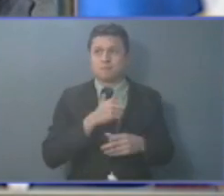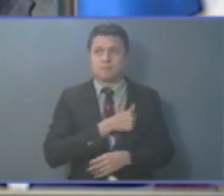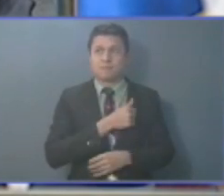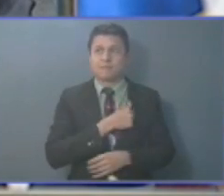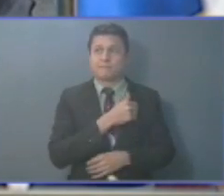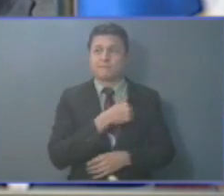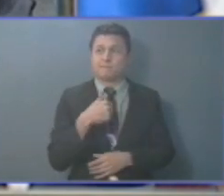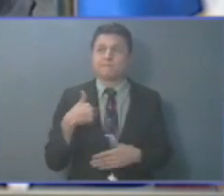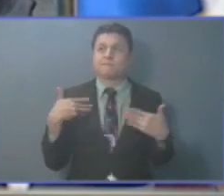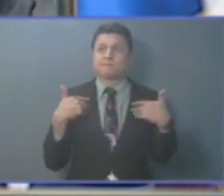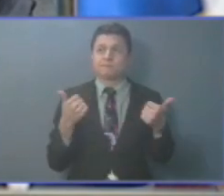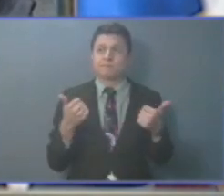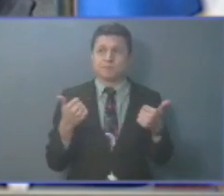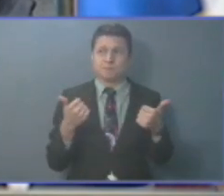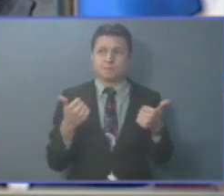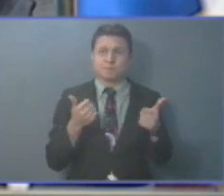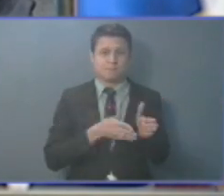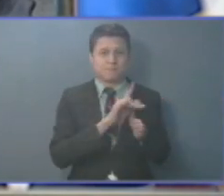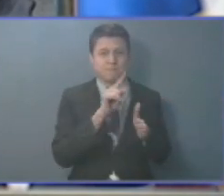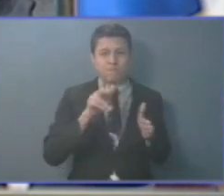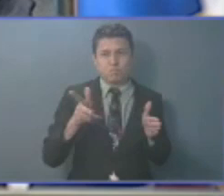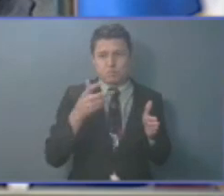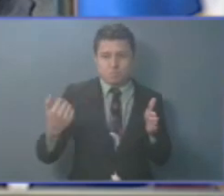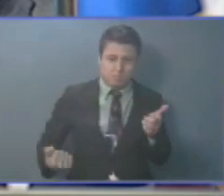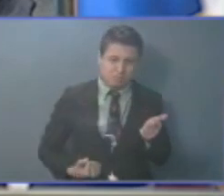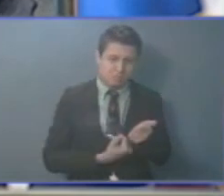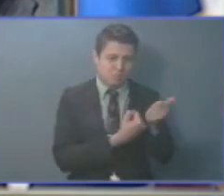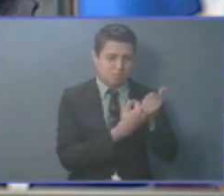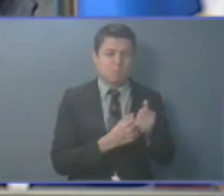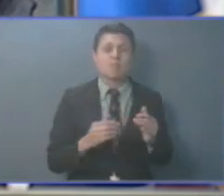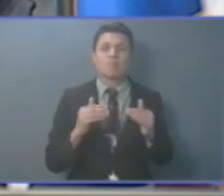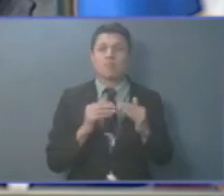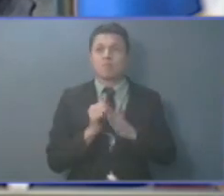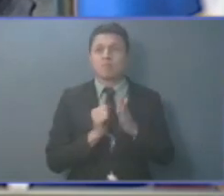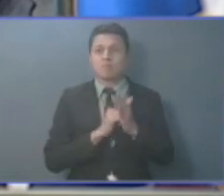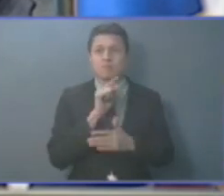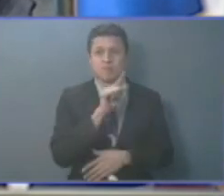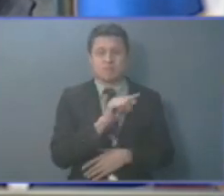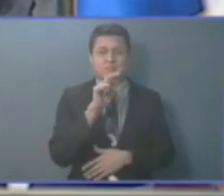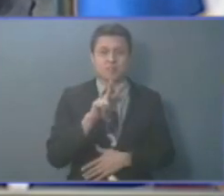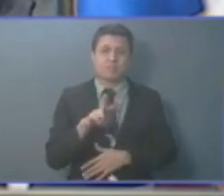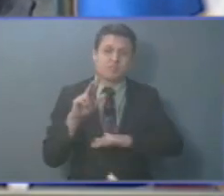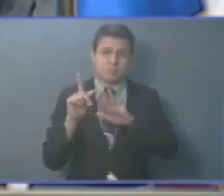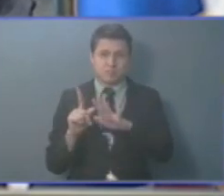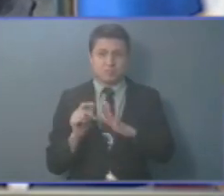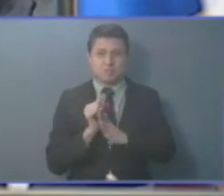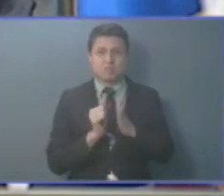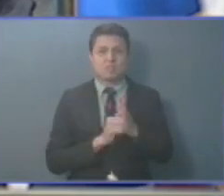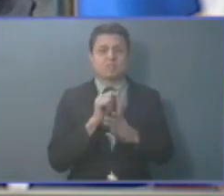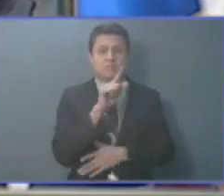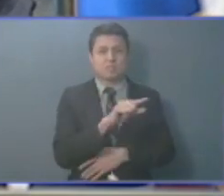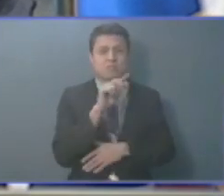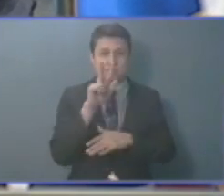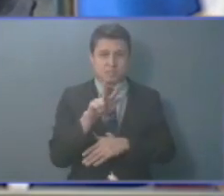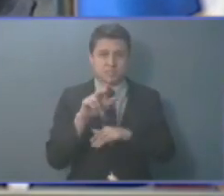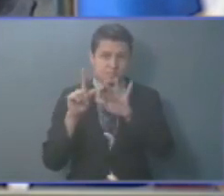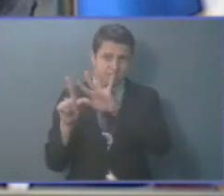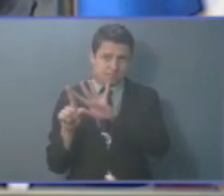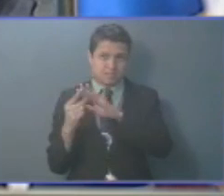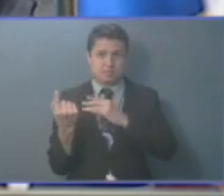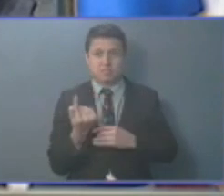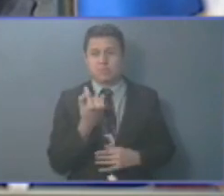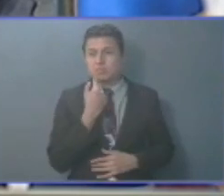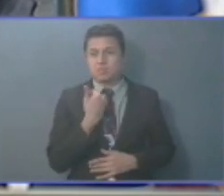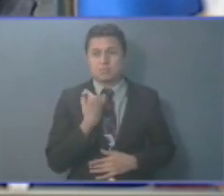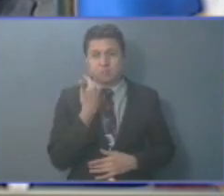competencia. En cuanto a las cuarentenas, la ley también es clara en su artículo 136. Artículo 136. Las personas